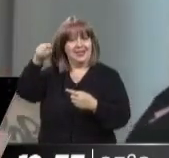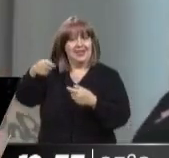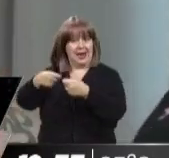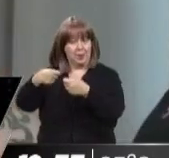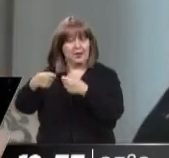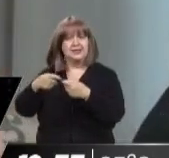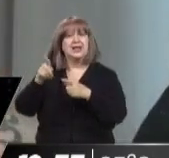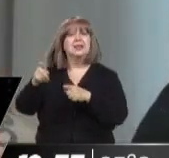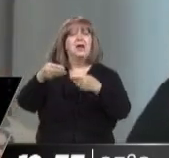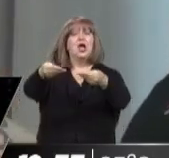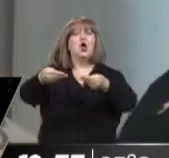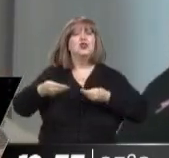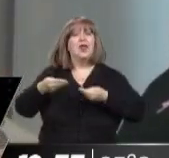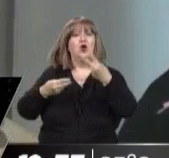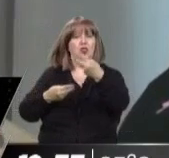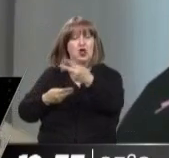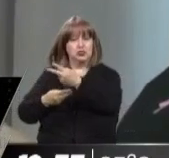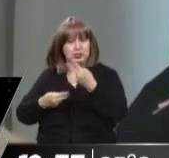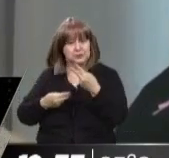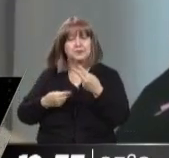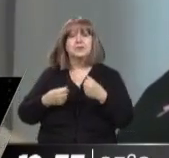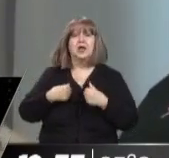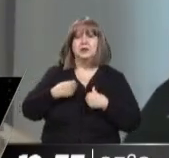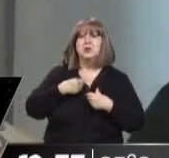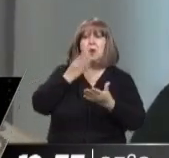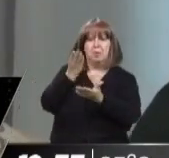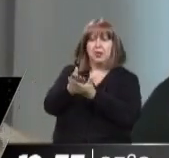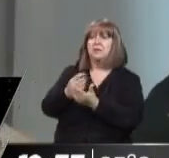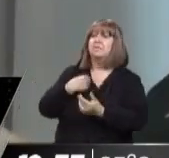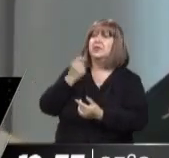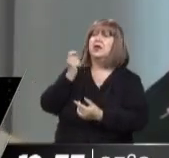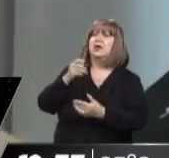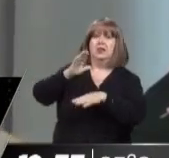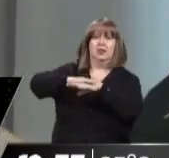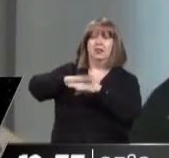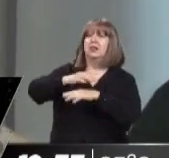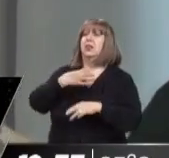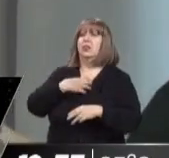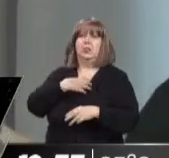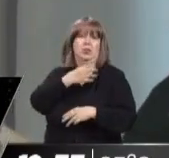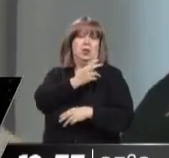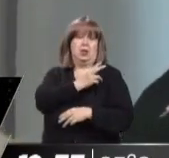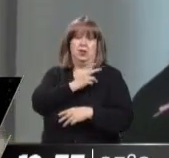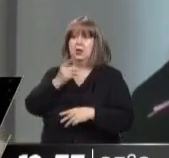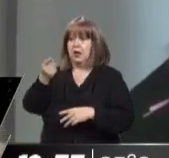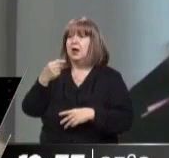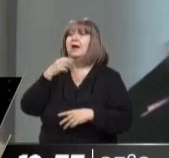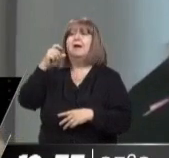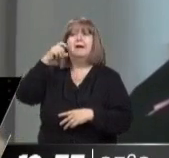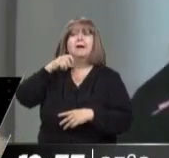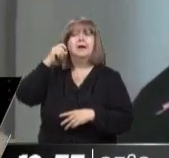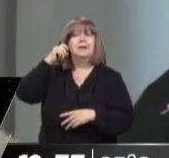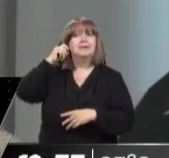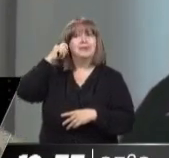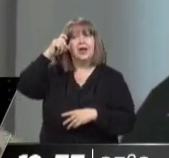de la empresa sí Yo cuando fui a reclamar pedí que saliera el señor gerente y que le ofrecieron una disculpa a mi hijo